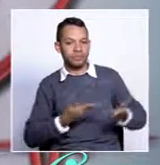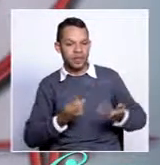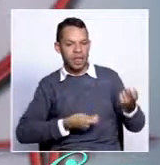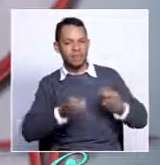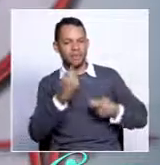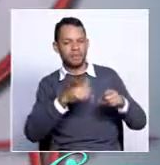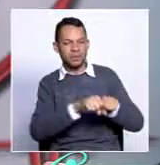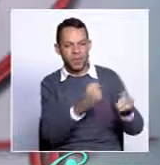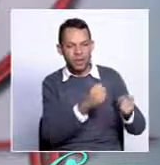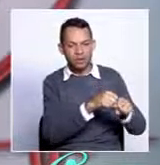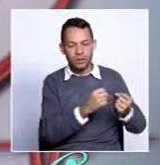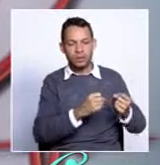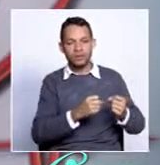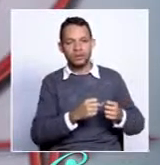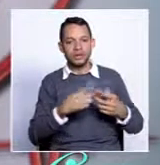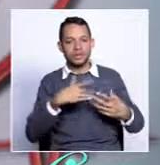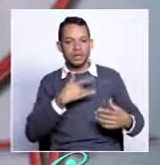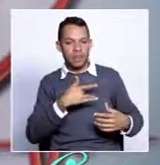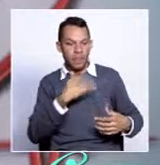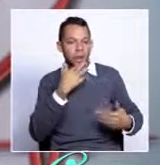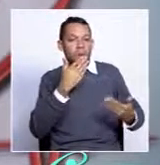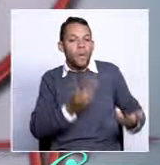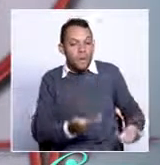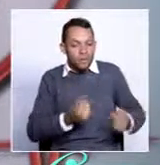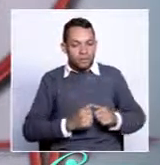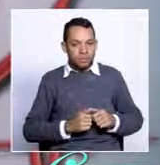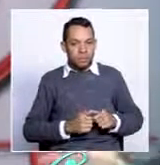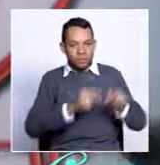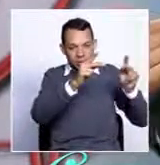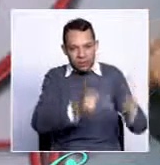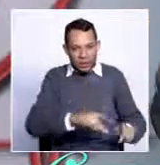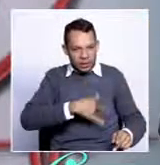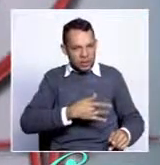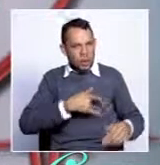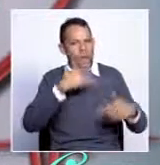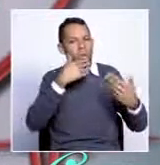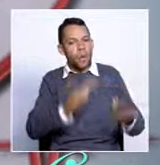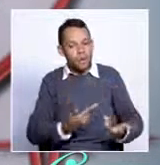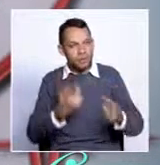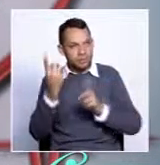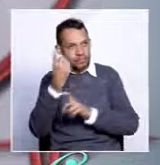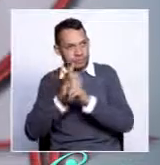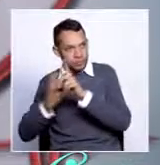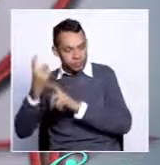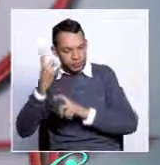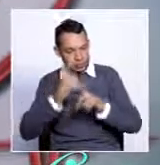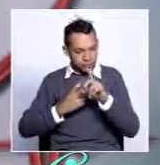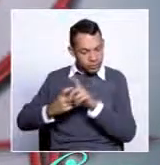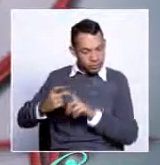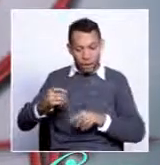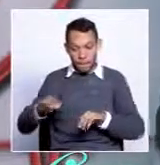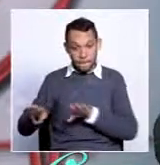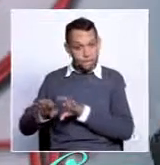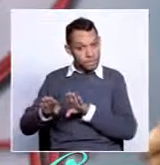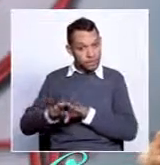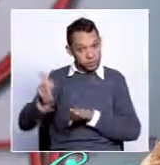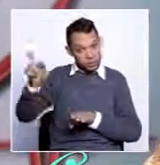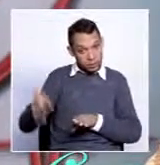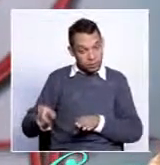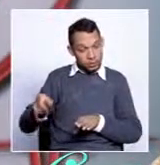como podrán estar las emociones de la señora entonces la reflexión es se trata igual lo de sebastián